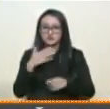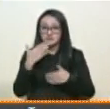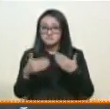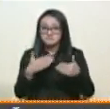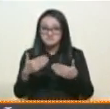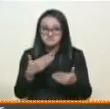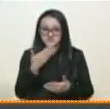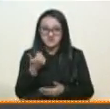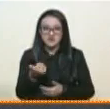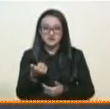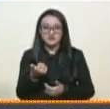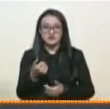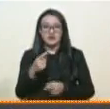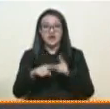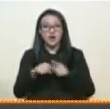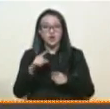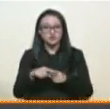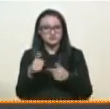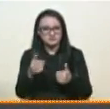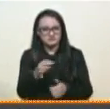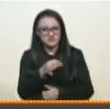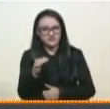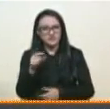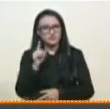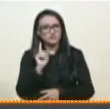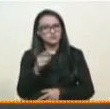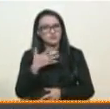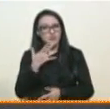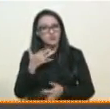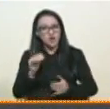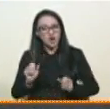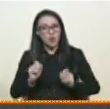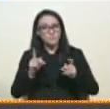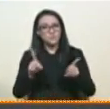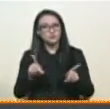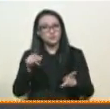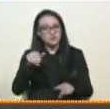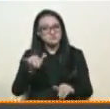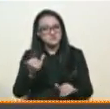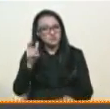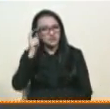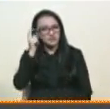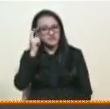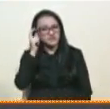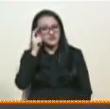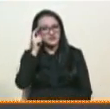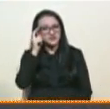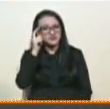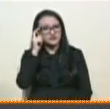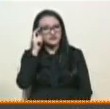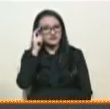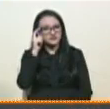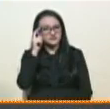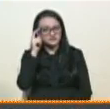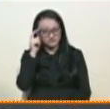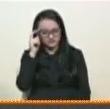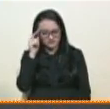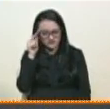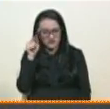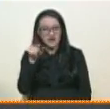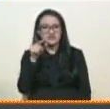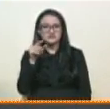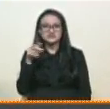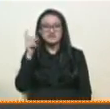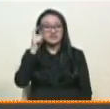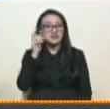que las cosas se hagan correctamente, usted tiene la oportunidad de ese día simplemente usted lo que va a dedicarle es